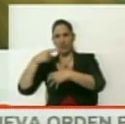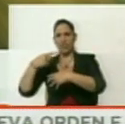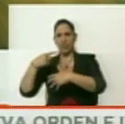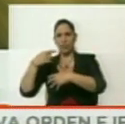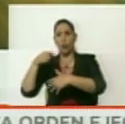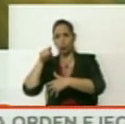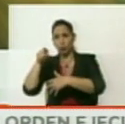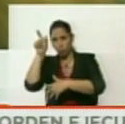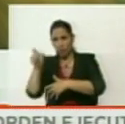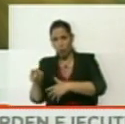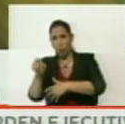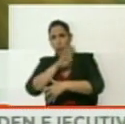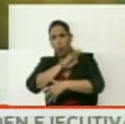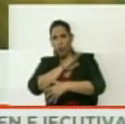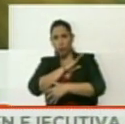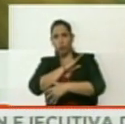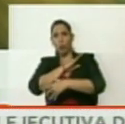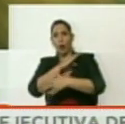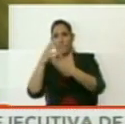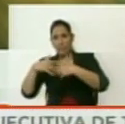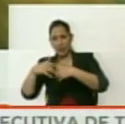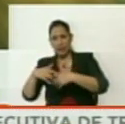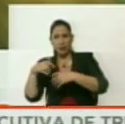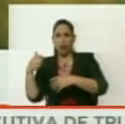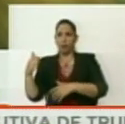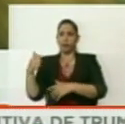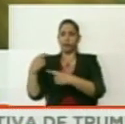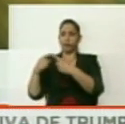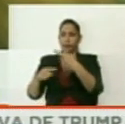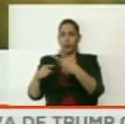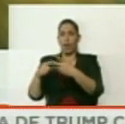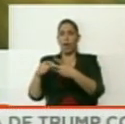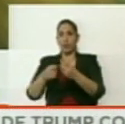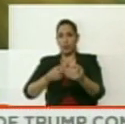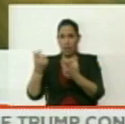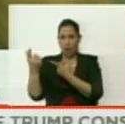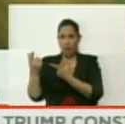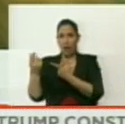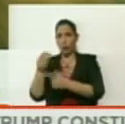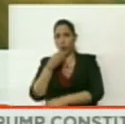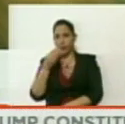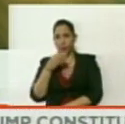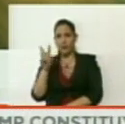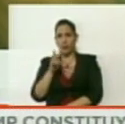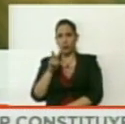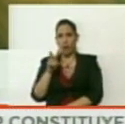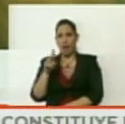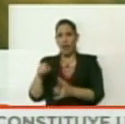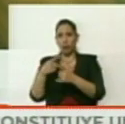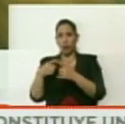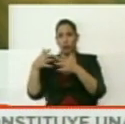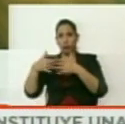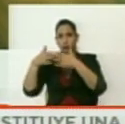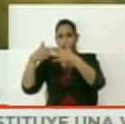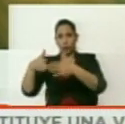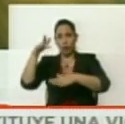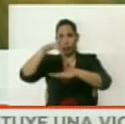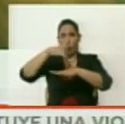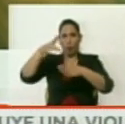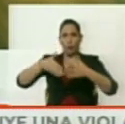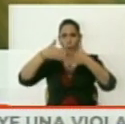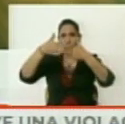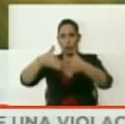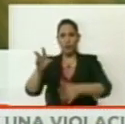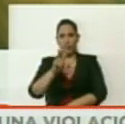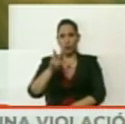es el señor dueño de la compañía X que lleva soya a Venezuela? Sí. Bueno, si ese buque toca puerto venezolano, su